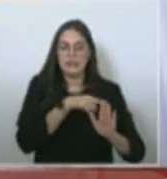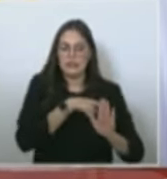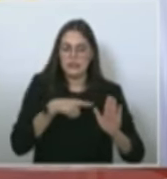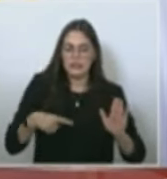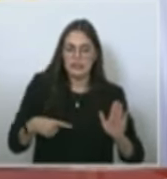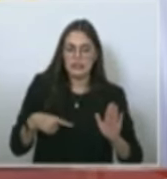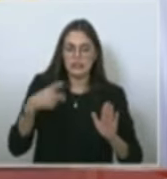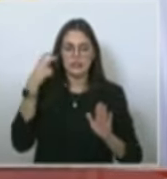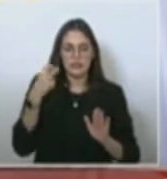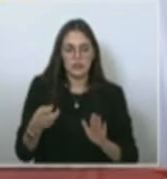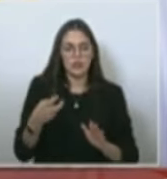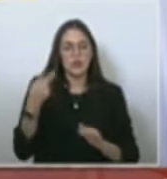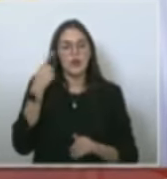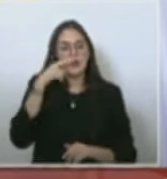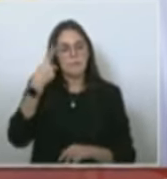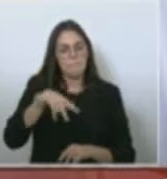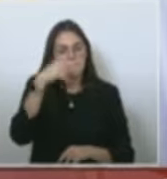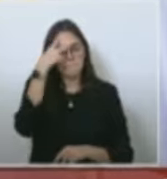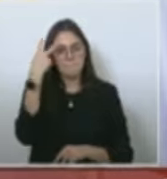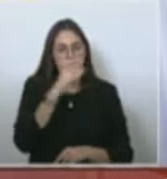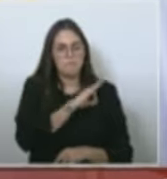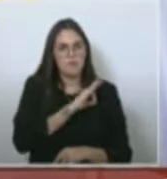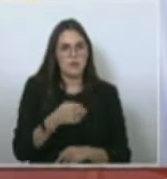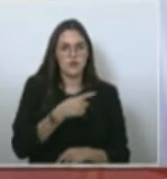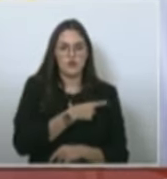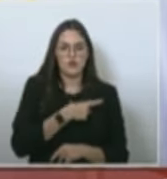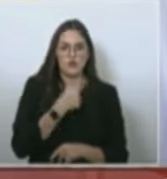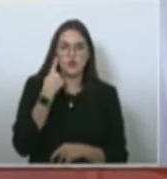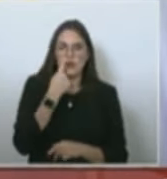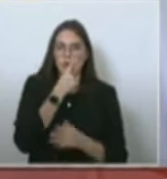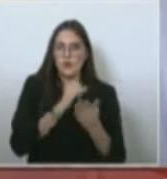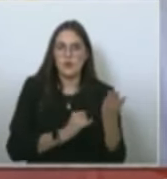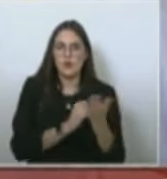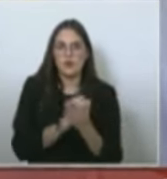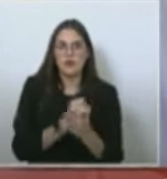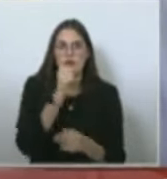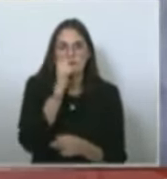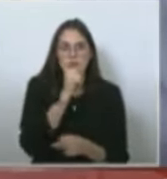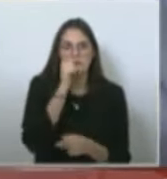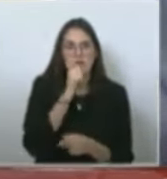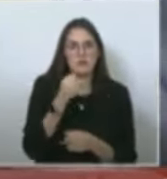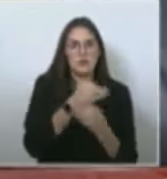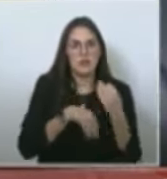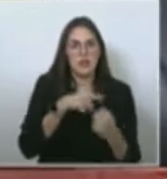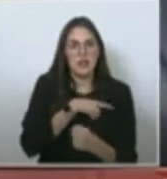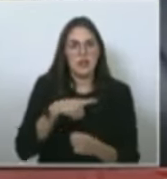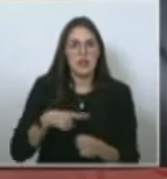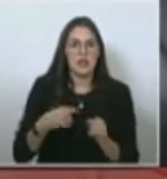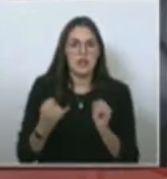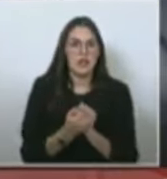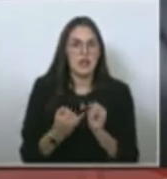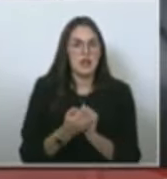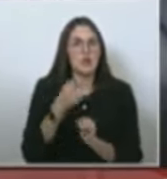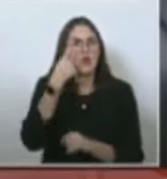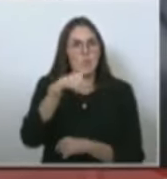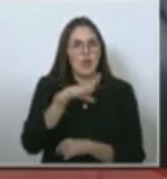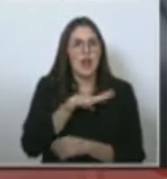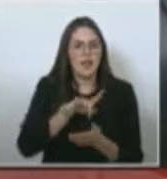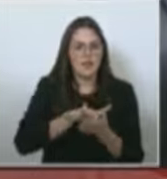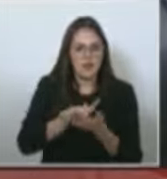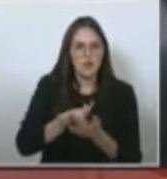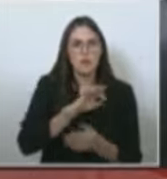soberanía radica en el pueblo y que el pueblo tiene en todo momento el derecho a cambiar, a transformar su